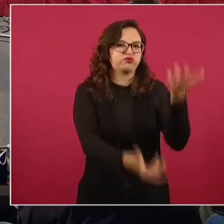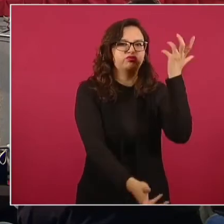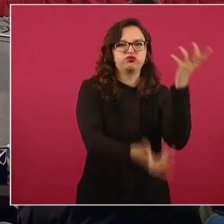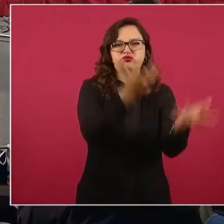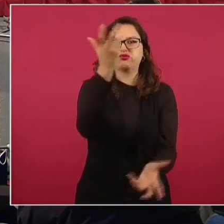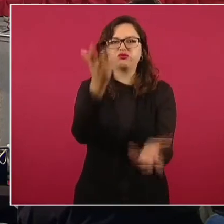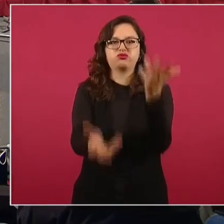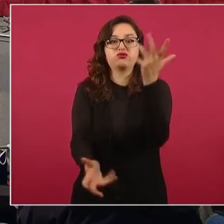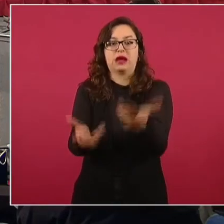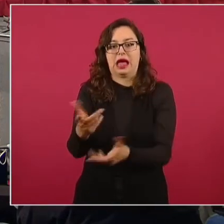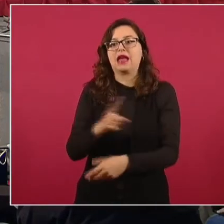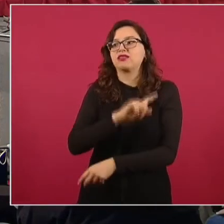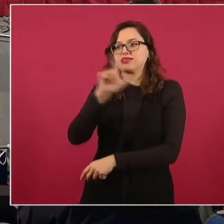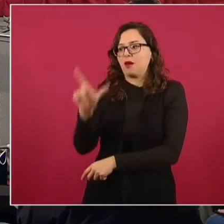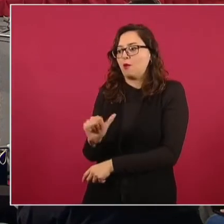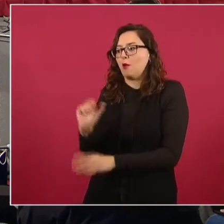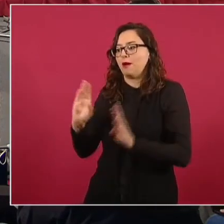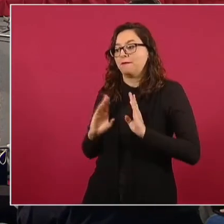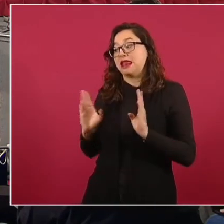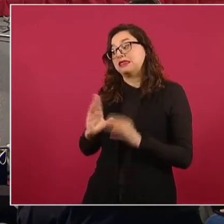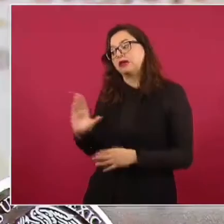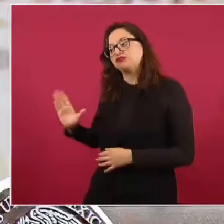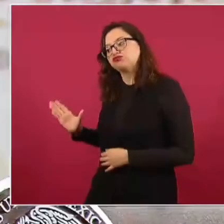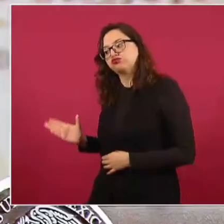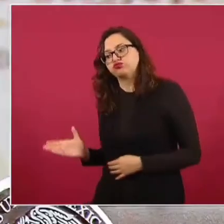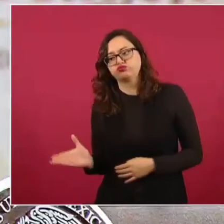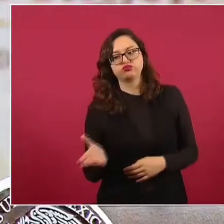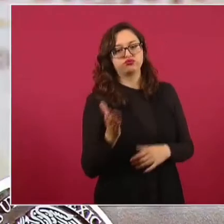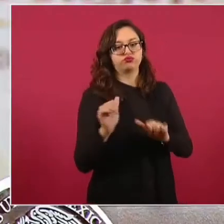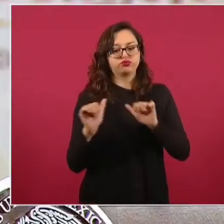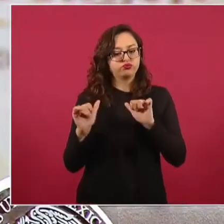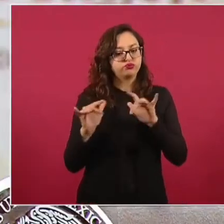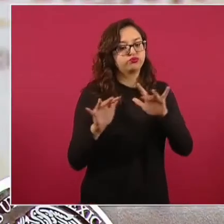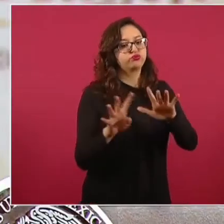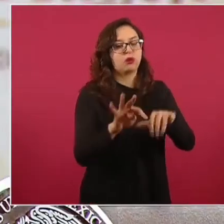y justificar la militarización decretada por AMLO. ¿Lo dudan?